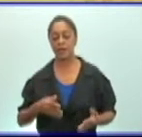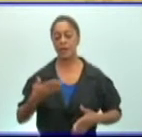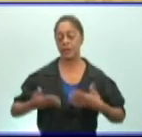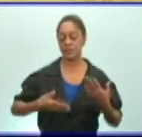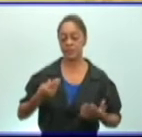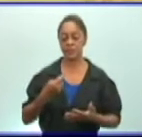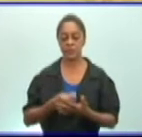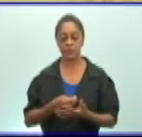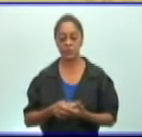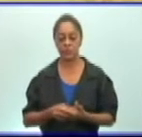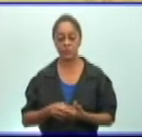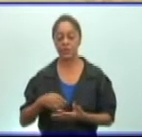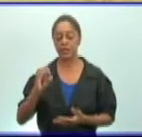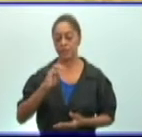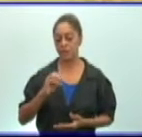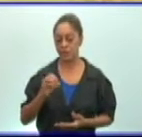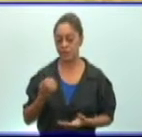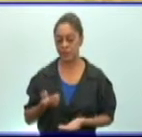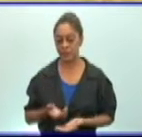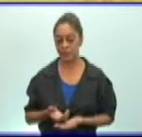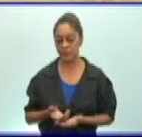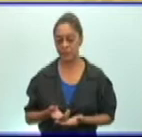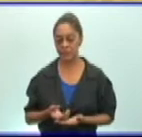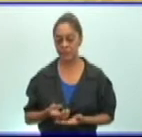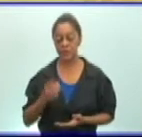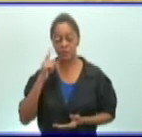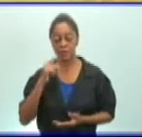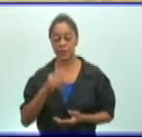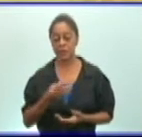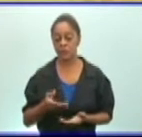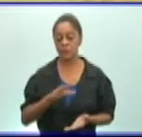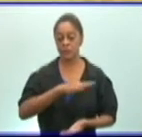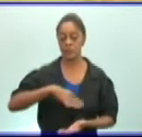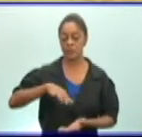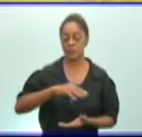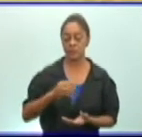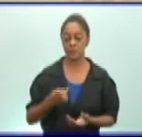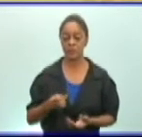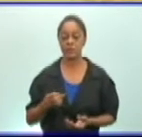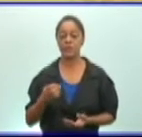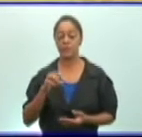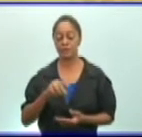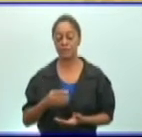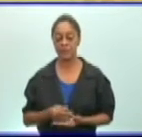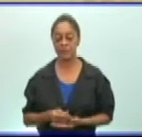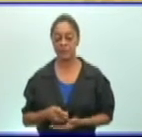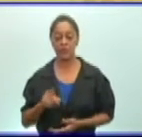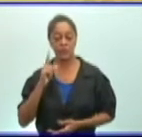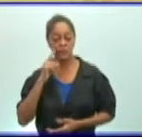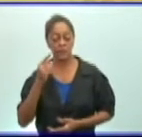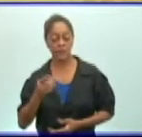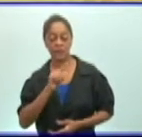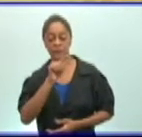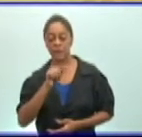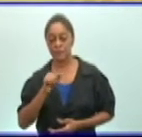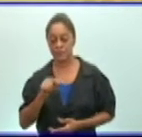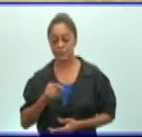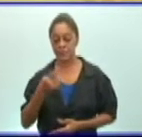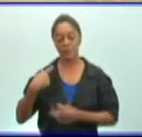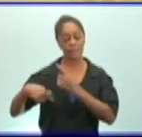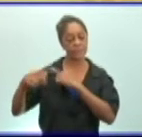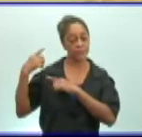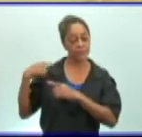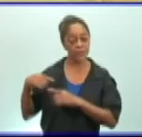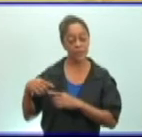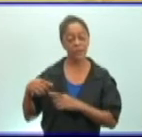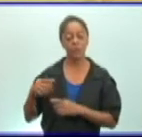de las civilizaciones del Oriente? Explica qué condiciones geográfico-naturales las posibilitaron. Fíjense que es una pregunta de materia regresiva. Quiero